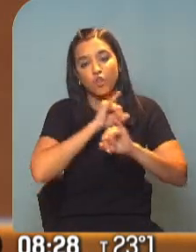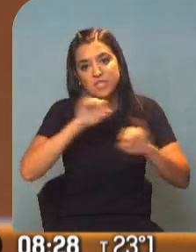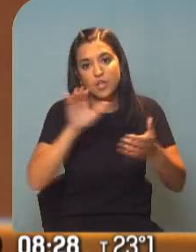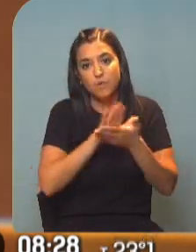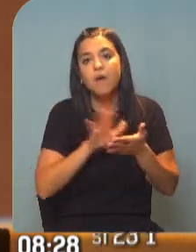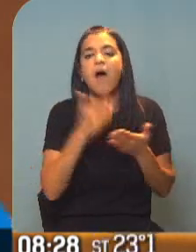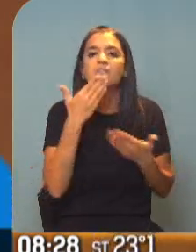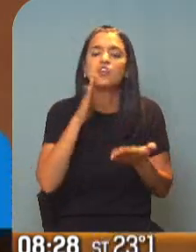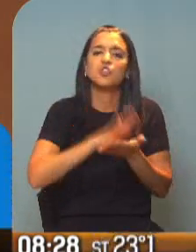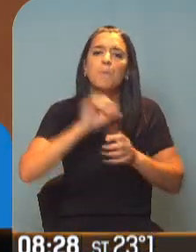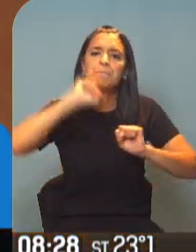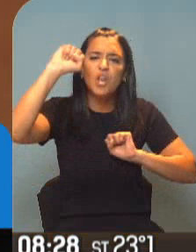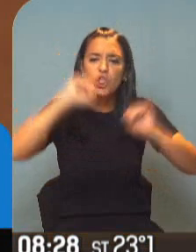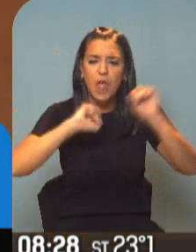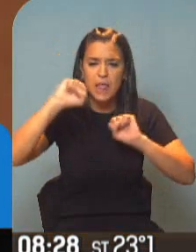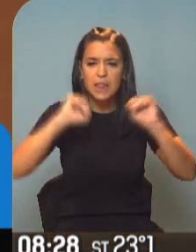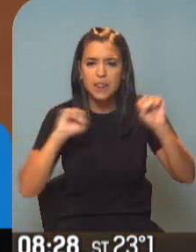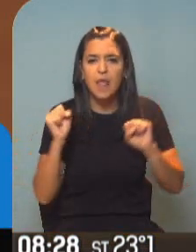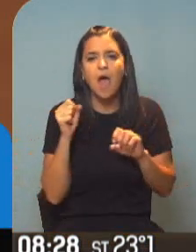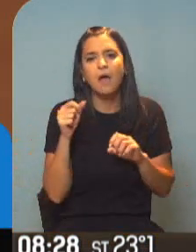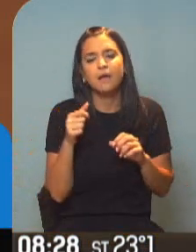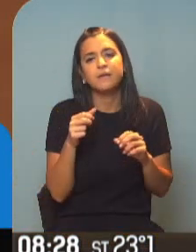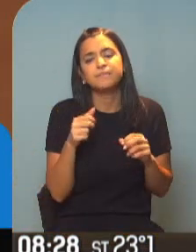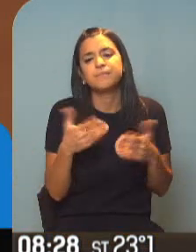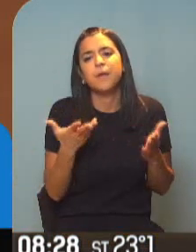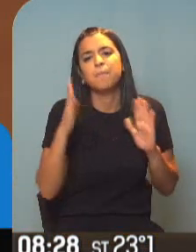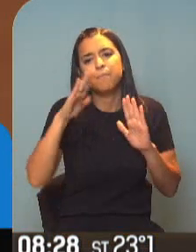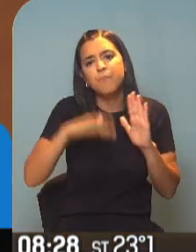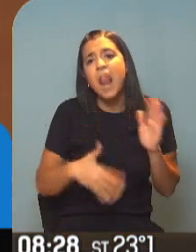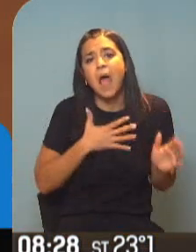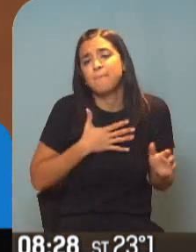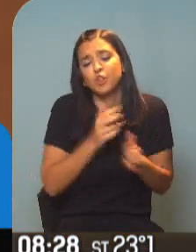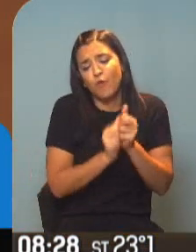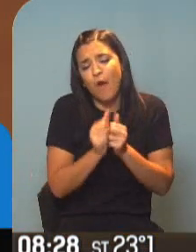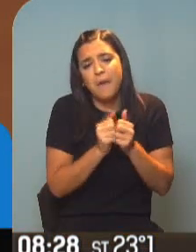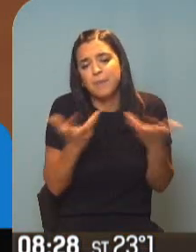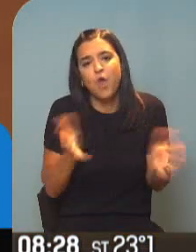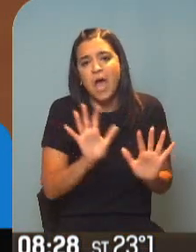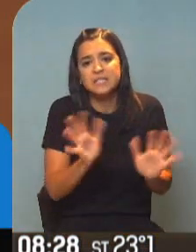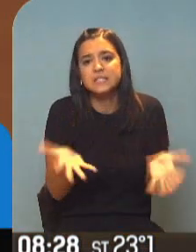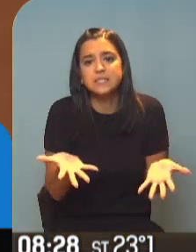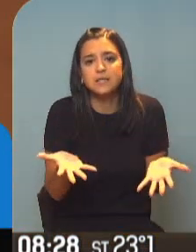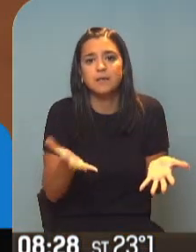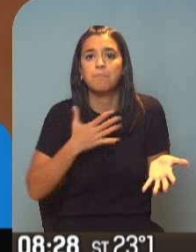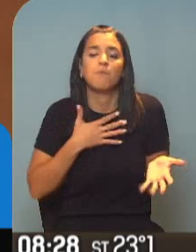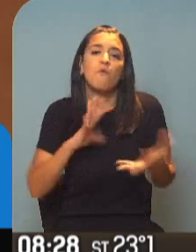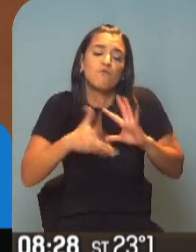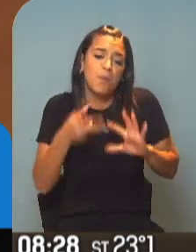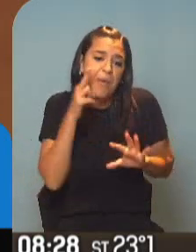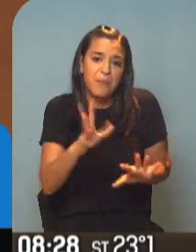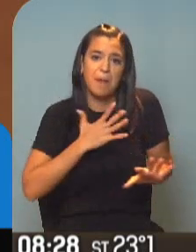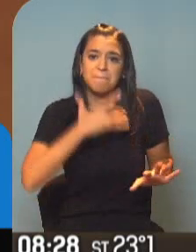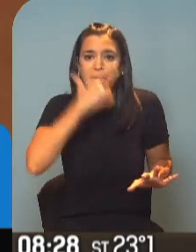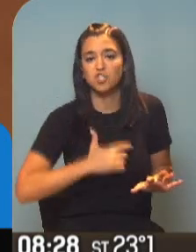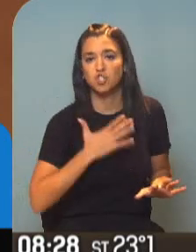hablar de pirotecnia afortunadamente se está usando cada vez menos lamento por los fabricantes porque ese si uno al menos es mi visión personal y la de